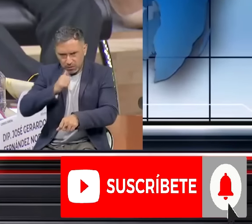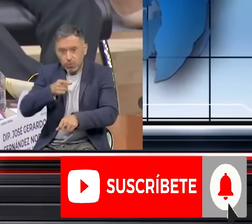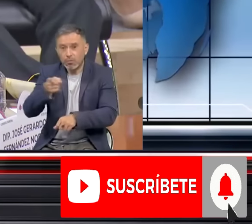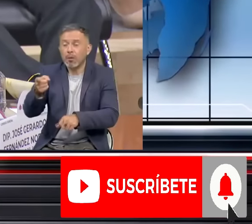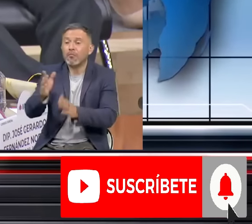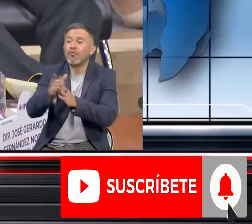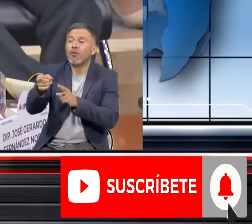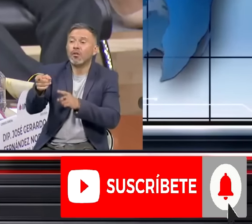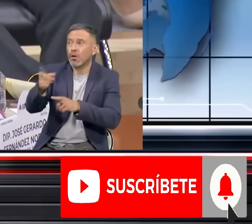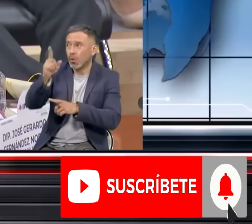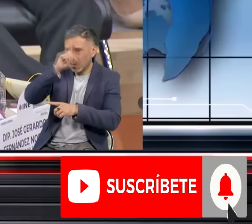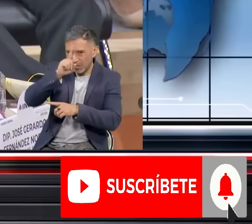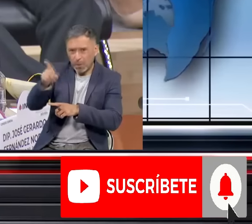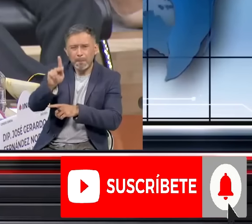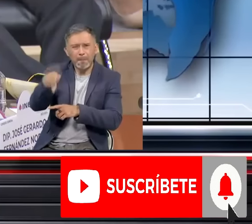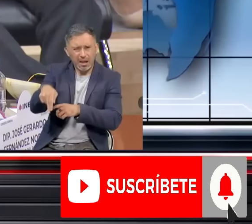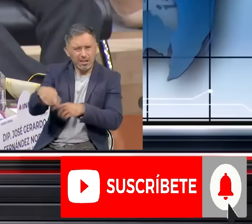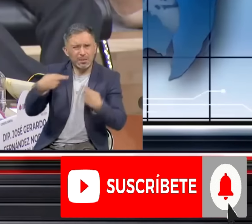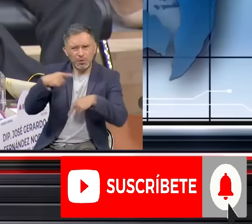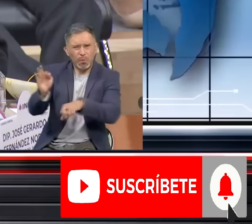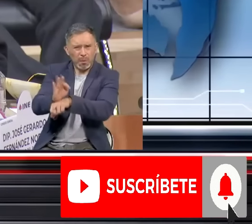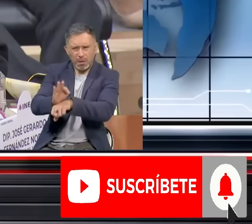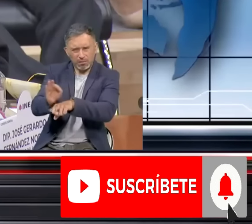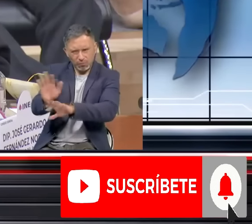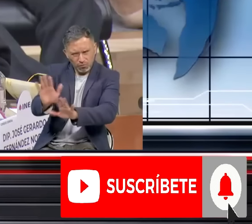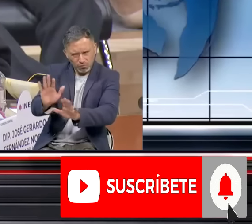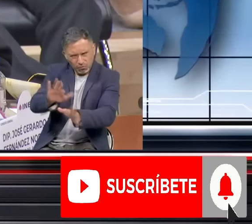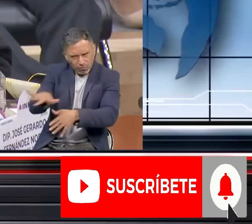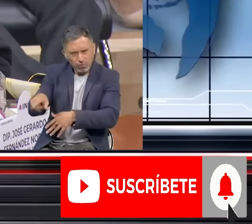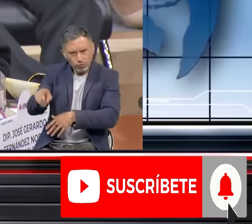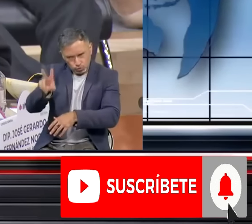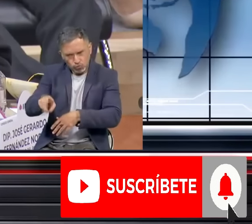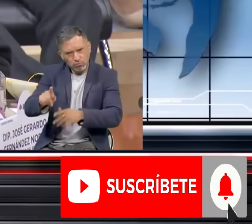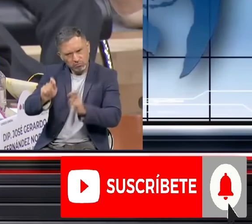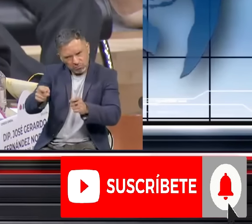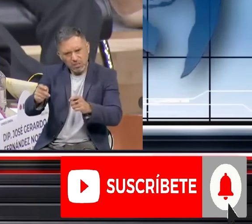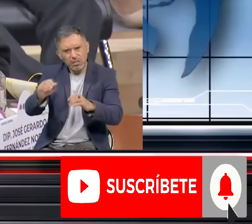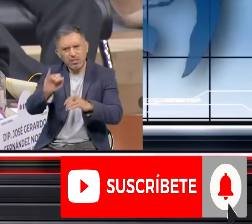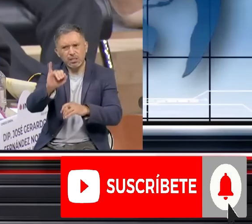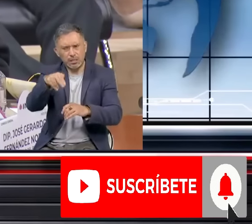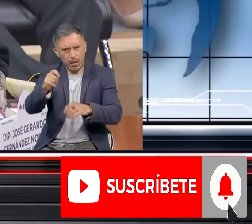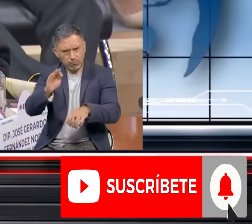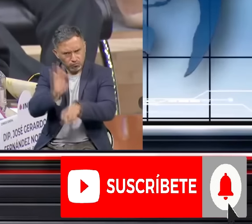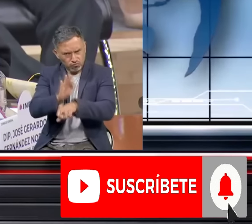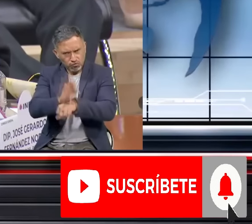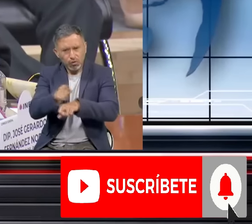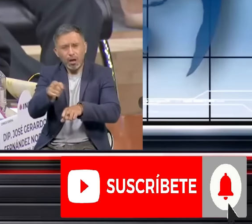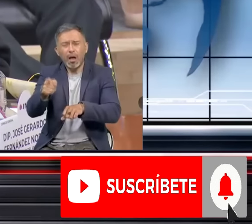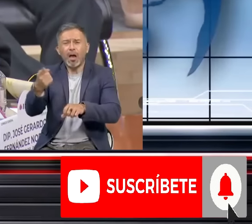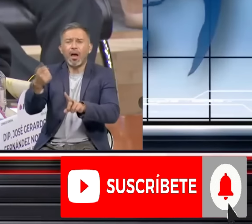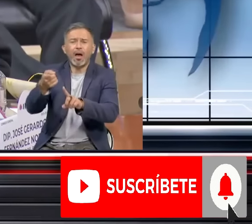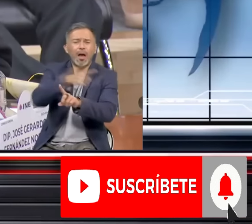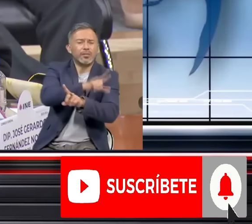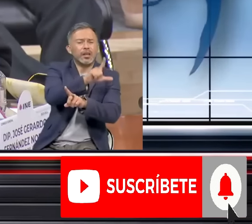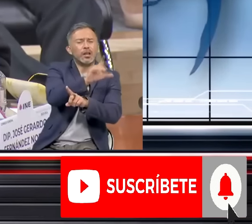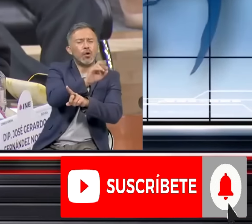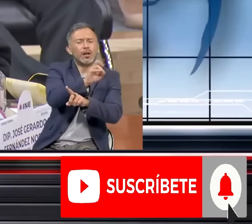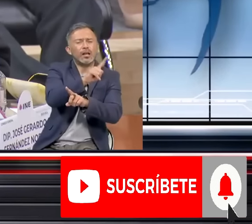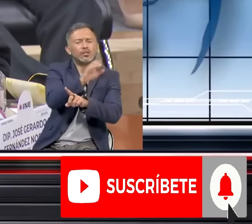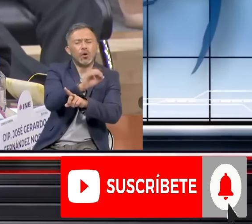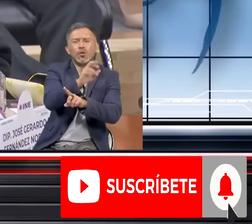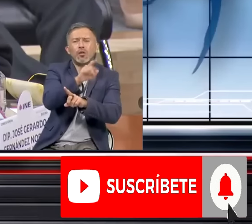PAN, consejero, deje de representar al PAN. Haga una representación institucional, imparcial. No se reproduzca en Lorenzo Córdoba, que decía que